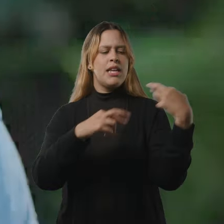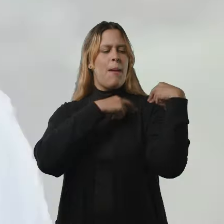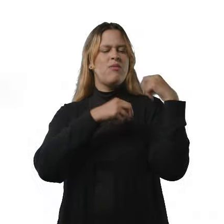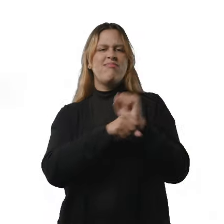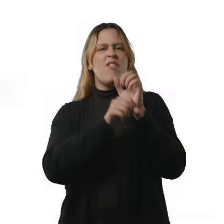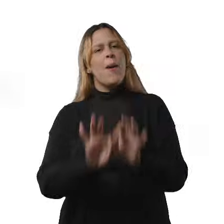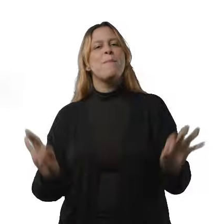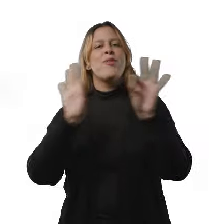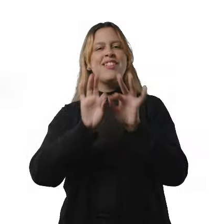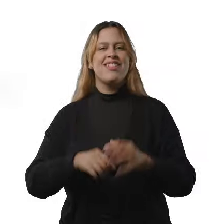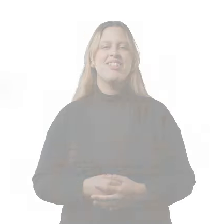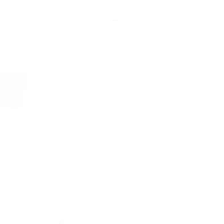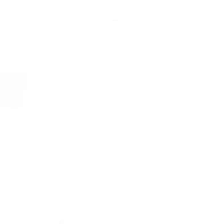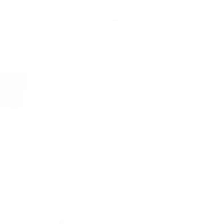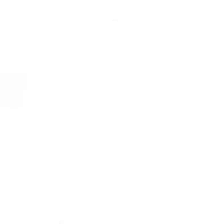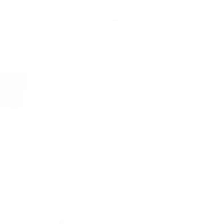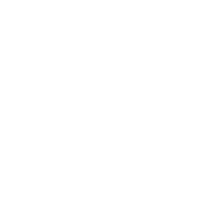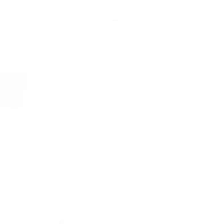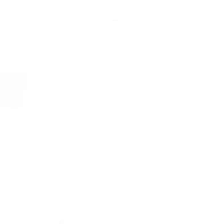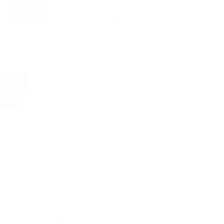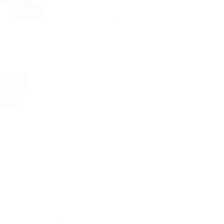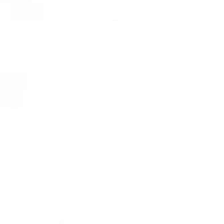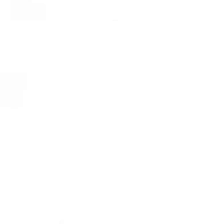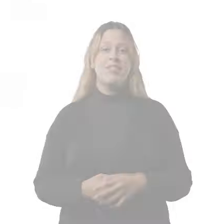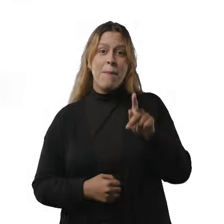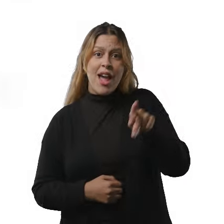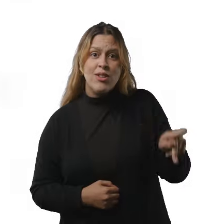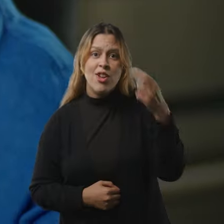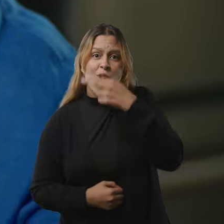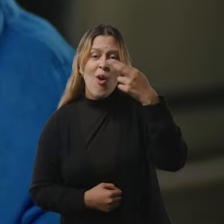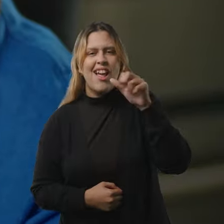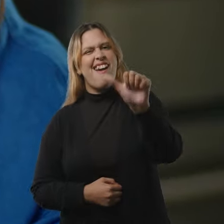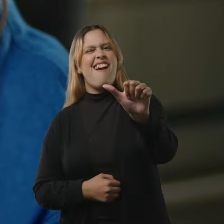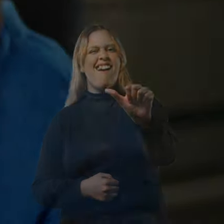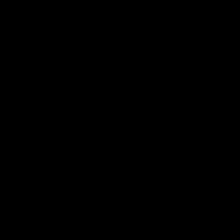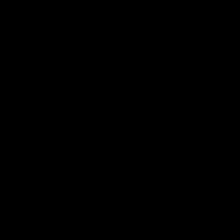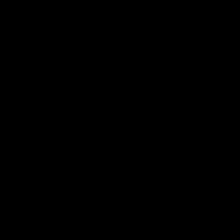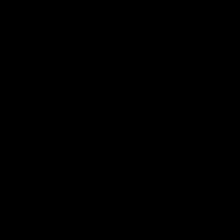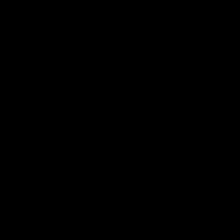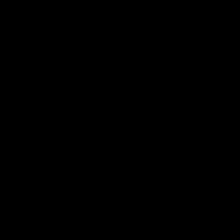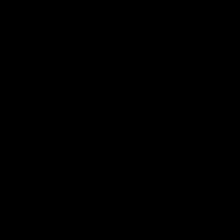para él. Pierluisi sacó A.